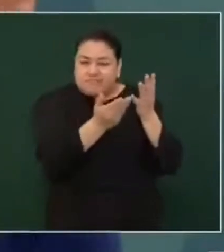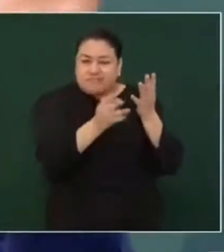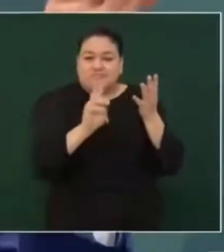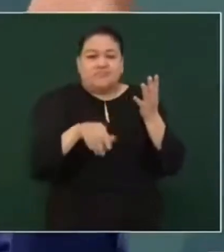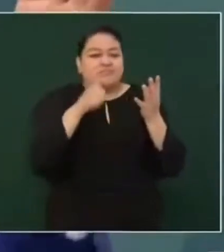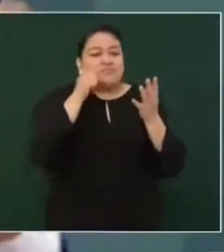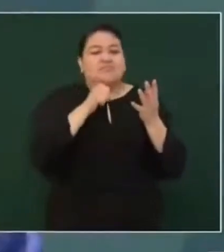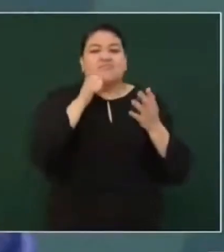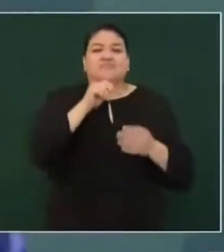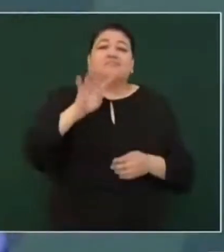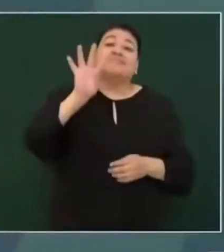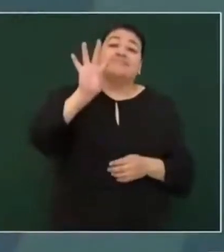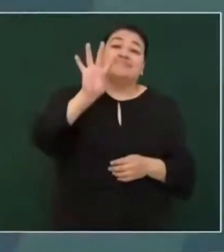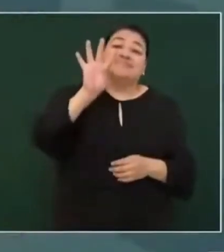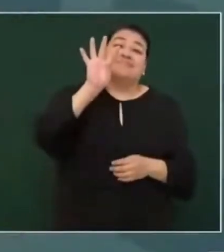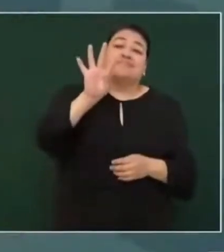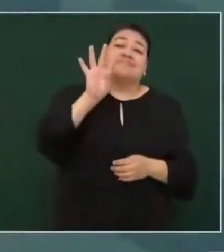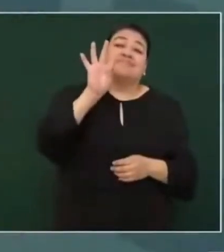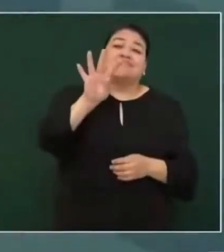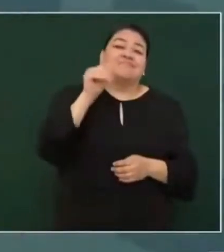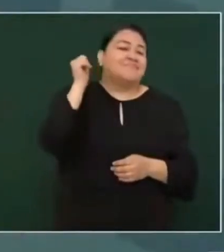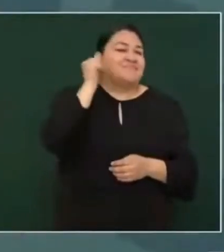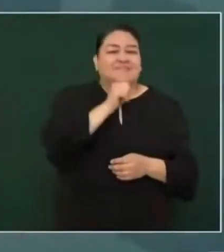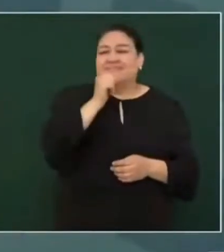Siempre 4.